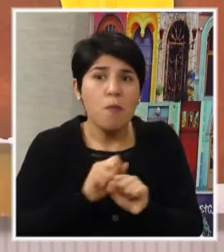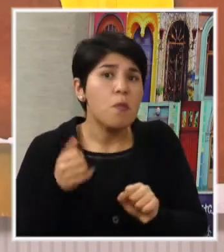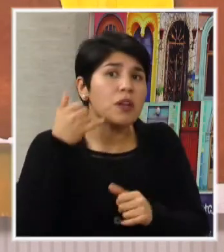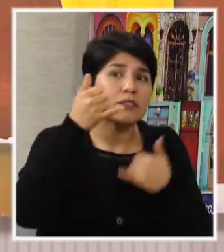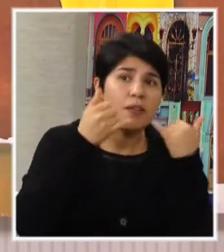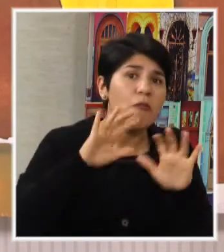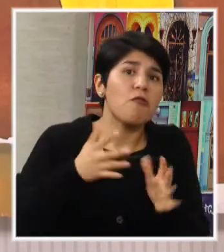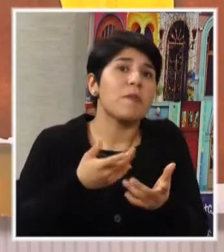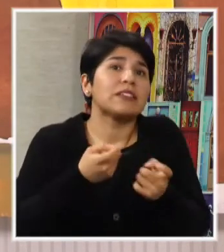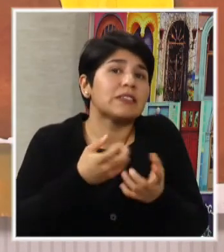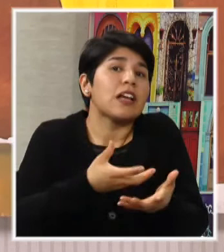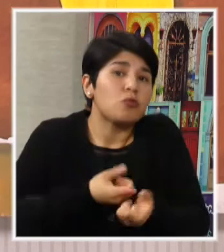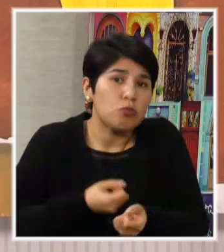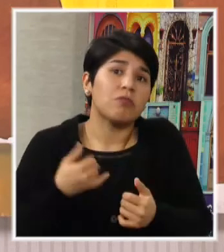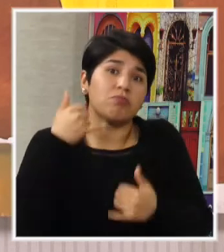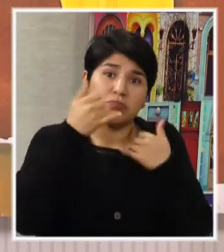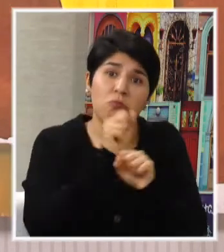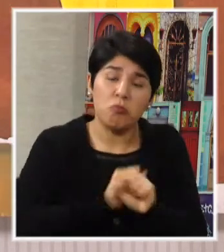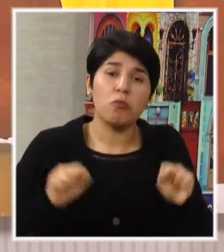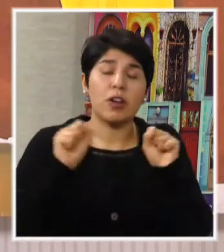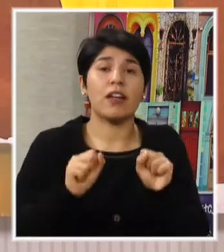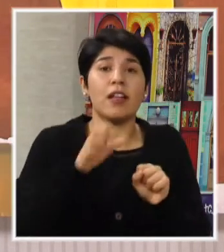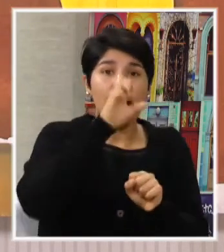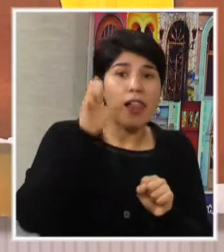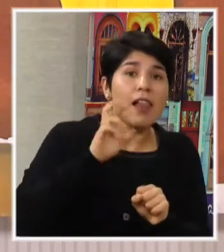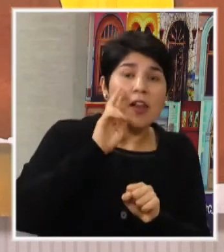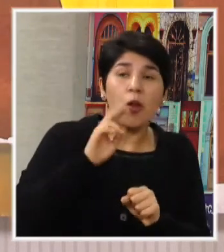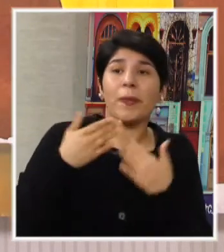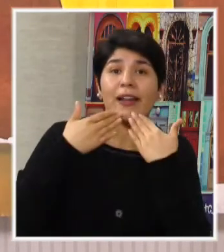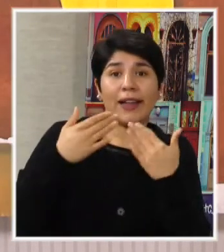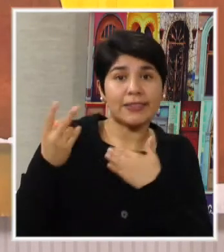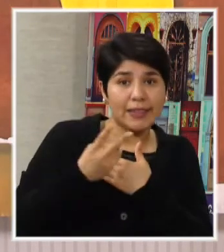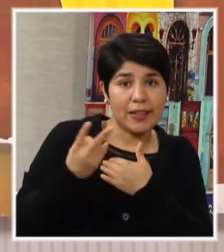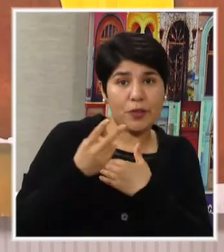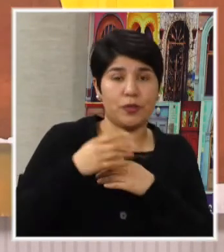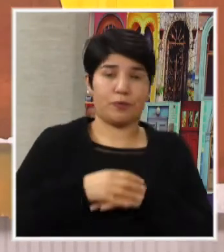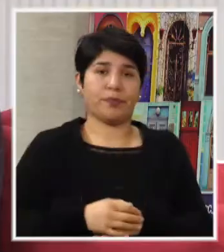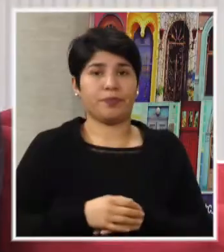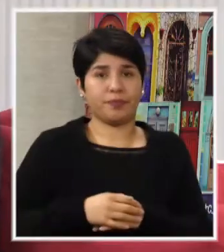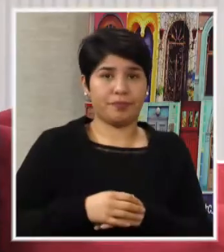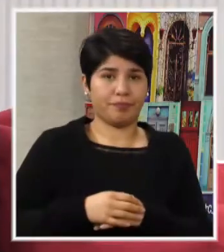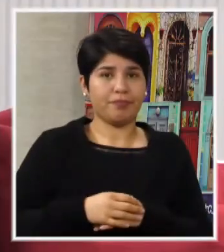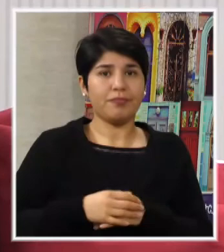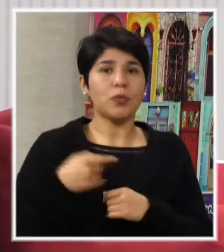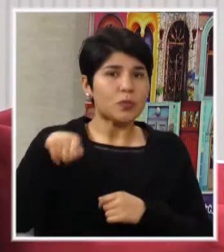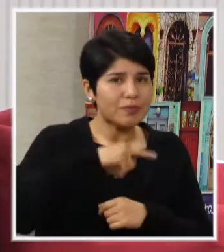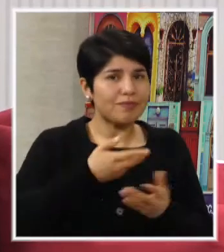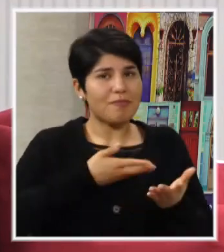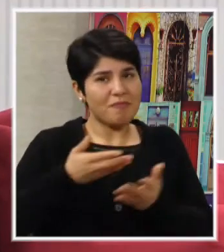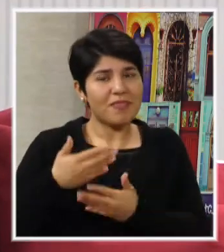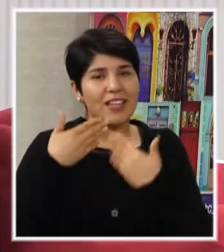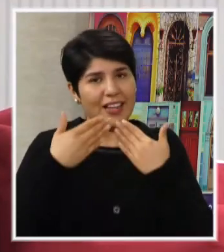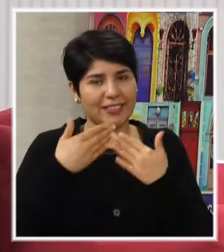esa ayuda que necesitan eliana y romina muchísimas gracias a las dos por acompañarnos hoy a usted es por la invitación y